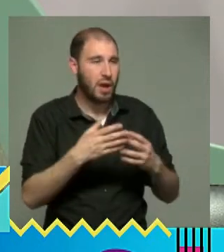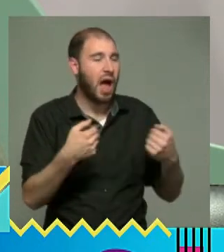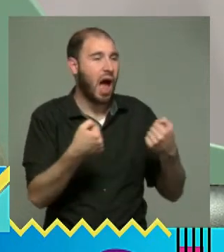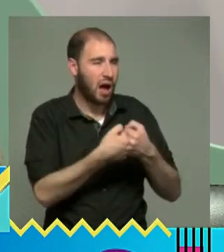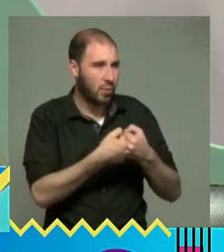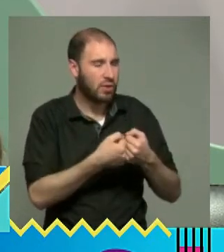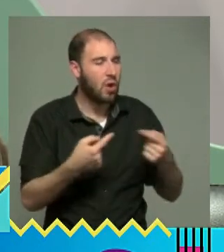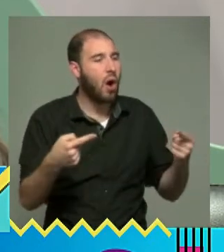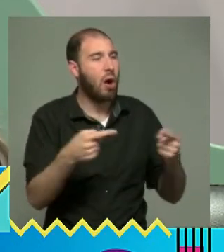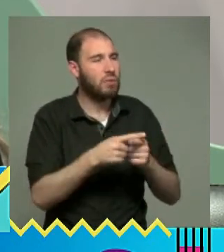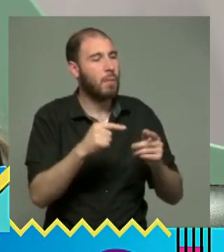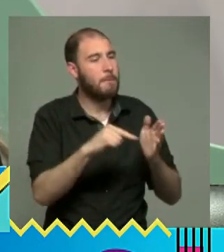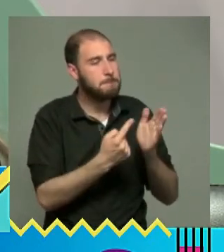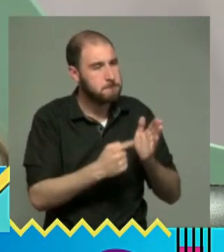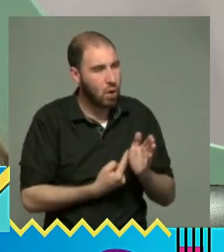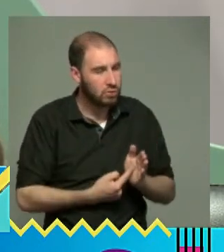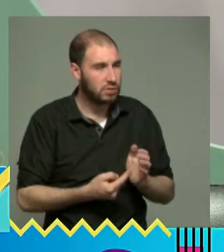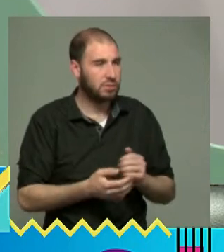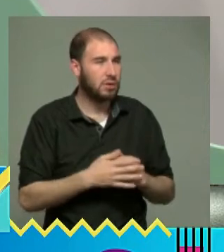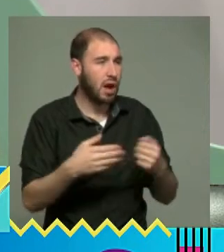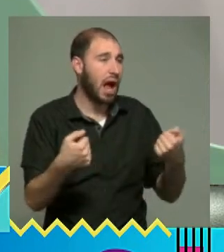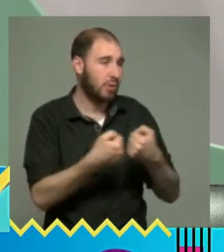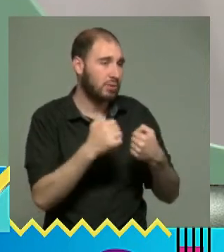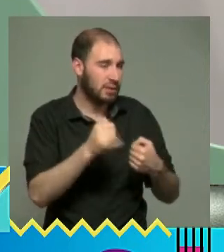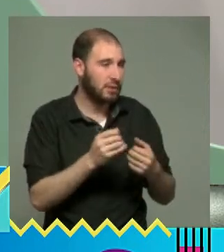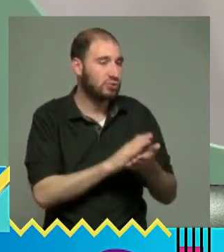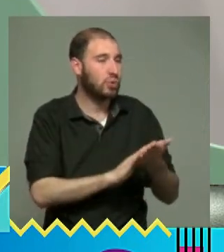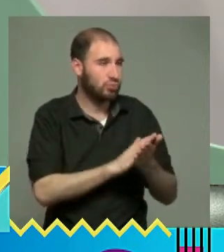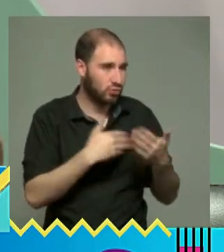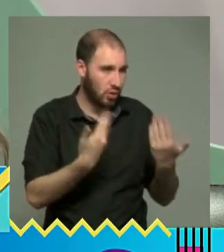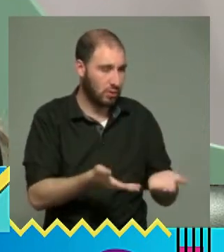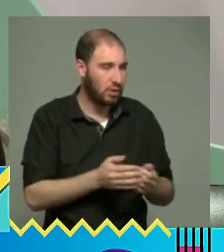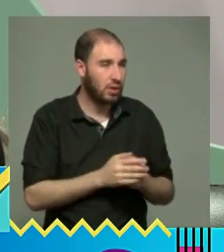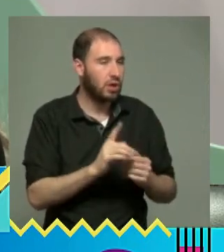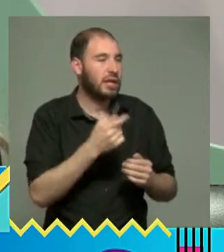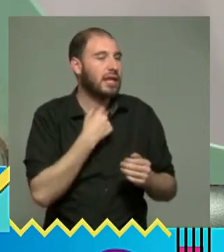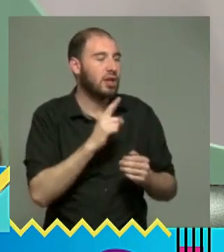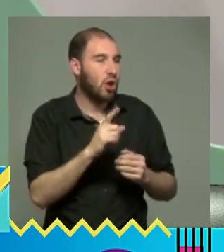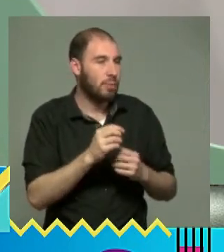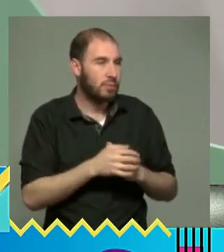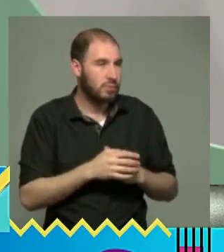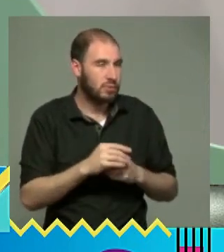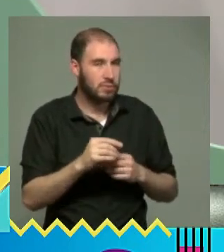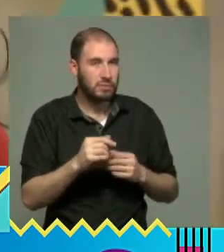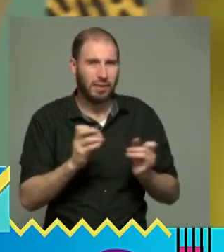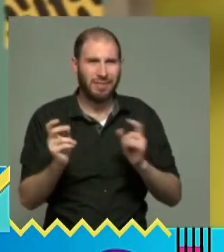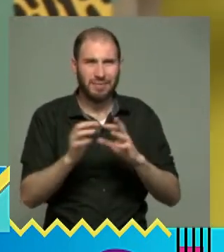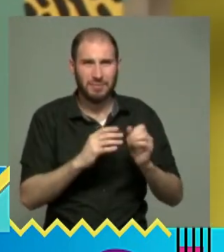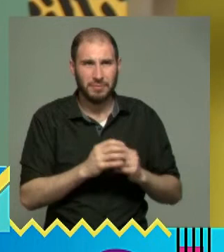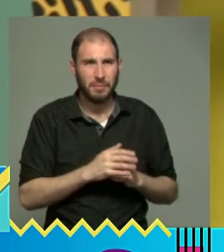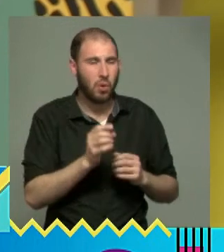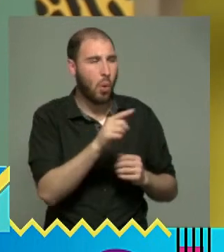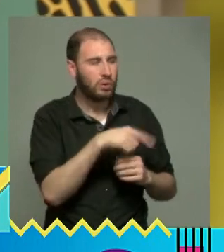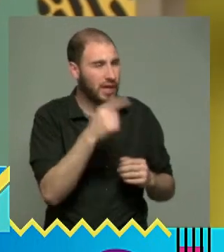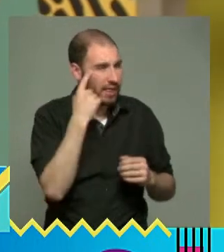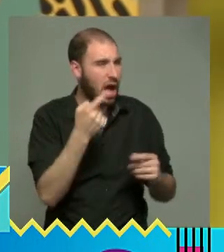estamos buscando acá los puntos en común para una solución. No queremos hacer un... pero desde el momento en que ustedes se